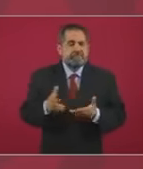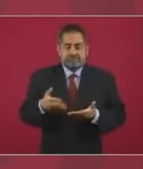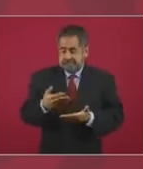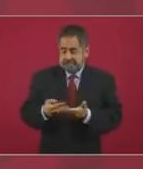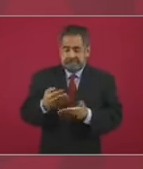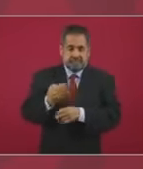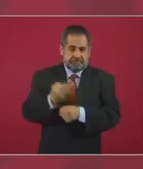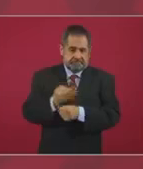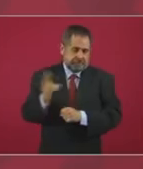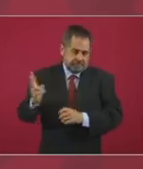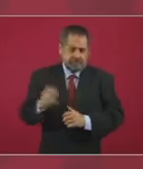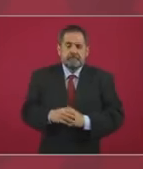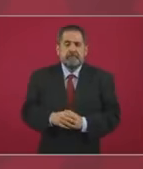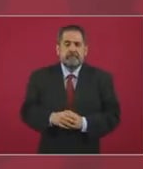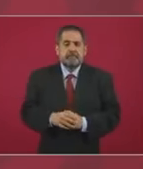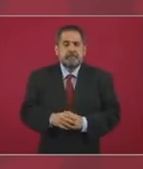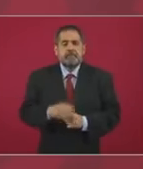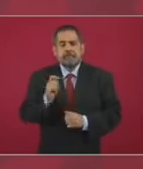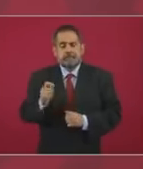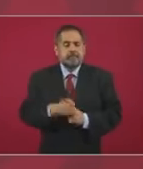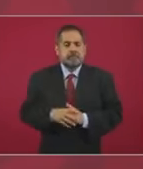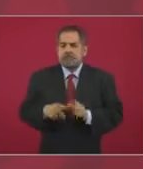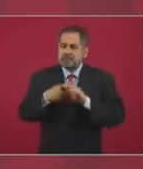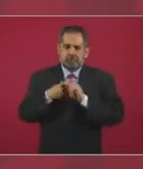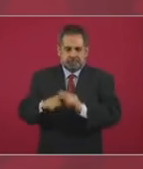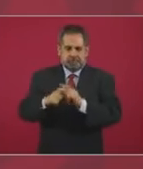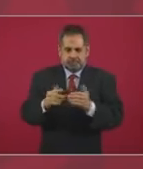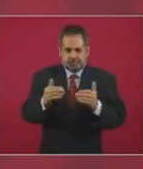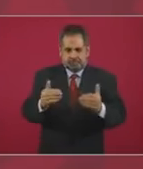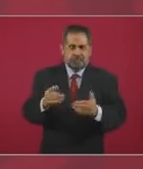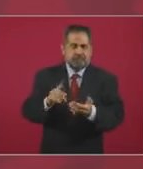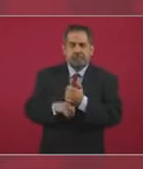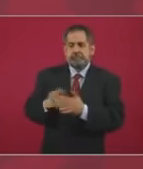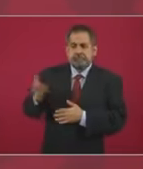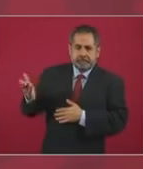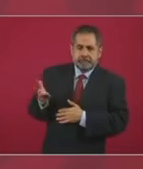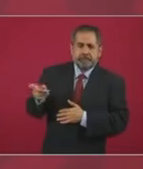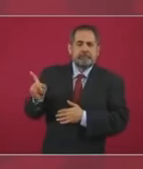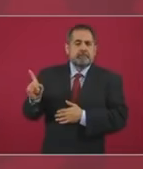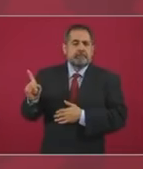este caso. Entonces, empezamos con